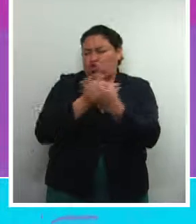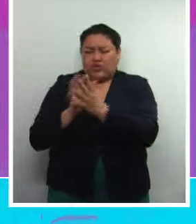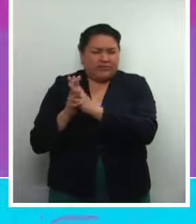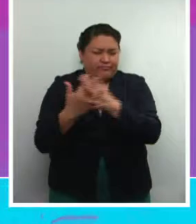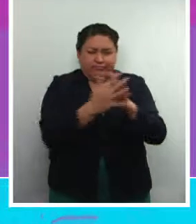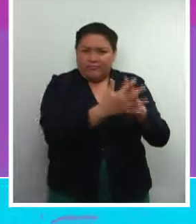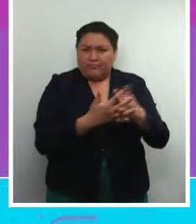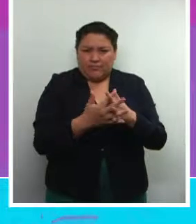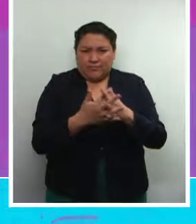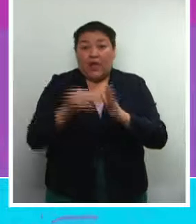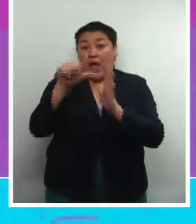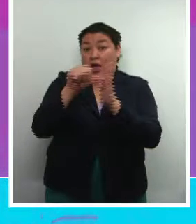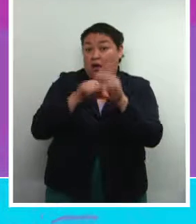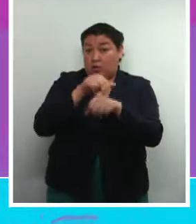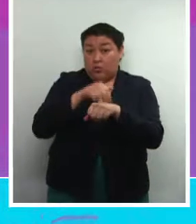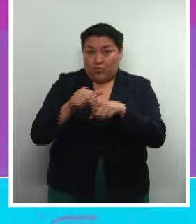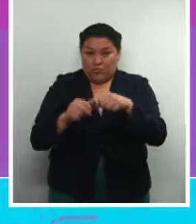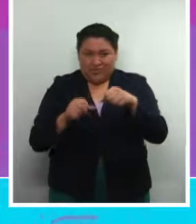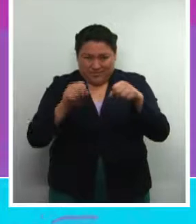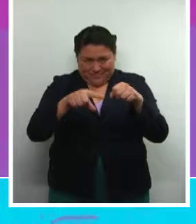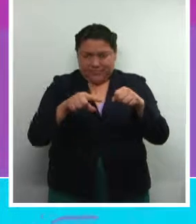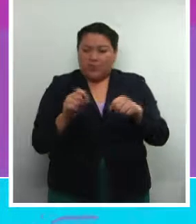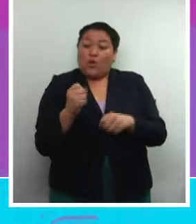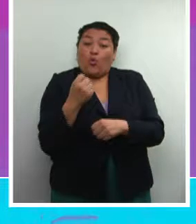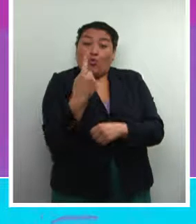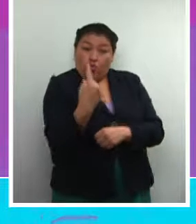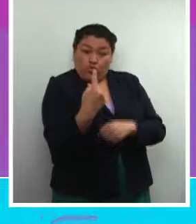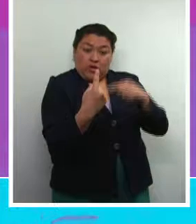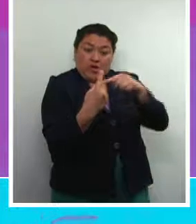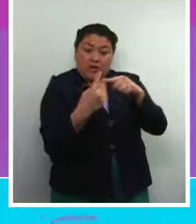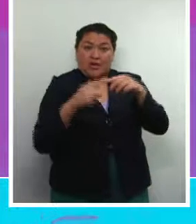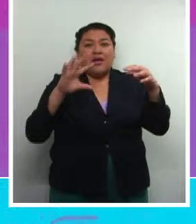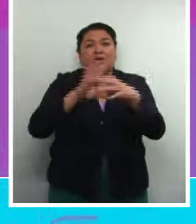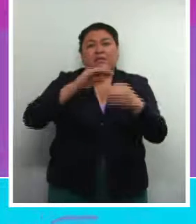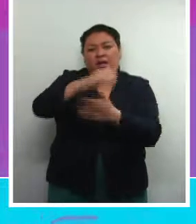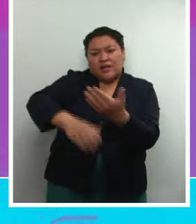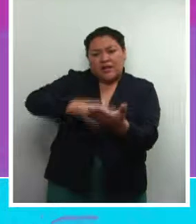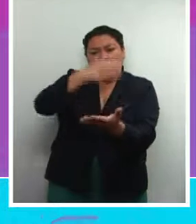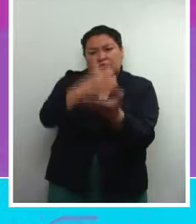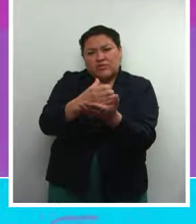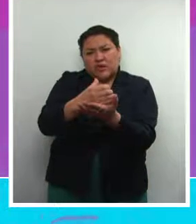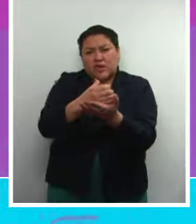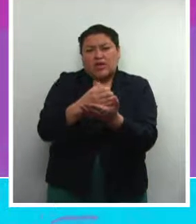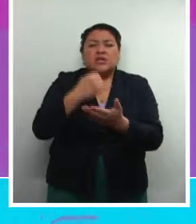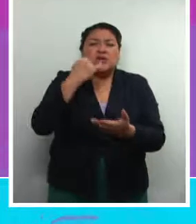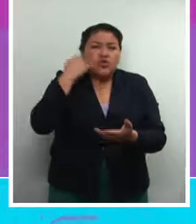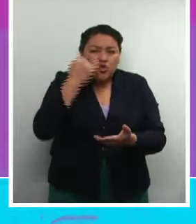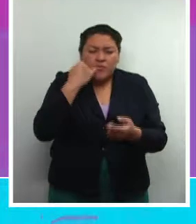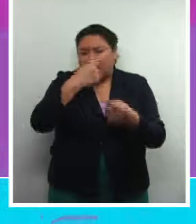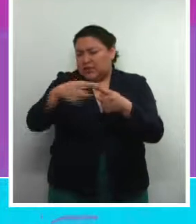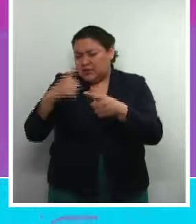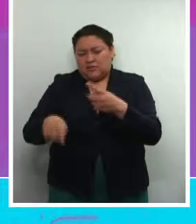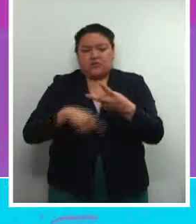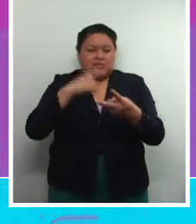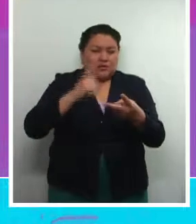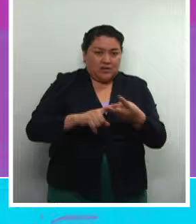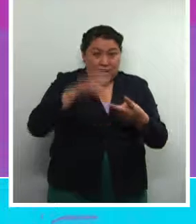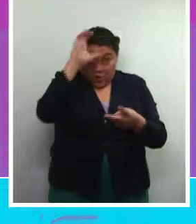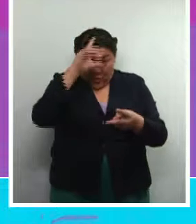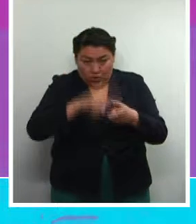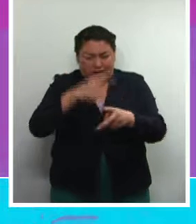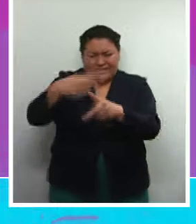numeral 1 se señala que la Ciudad de México tiene una composición pluricultural, plurilingüe y